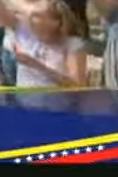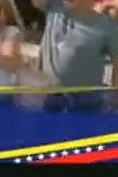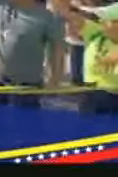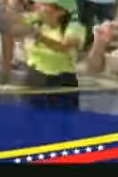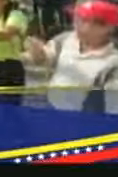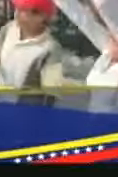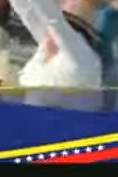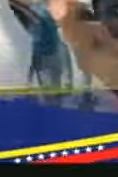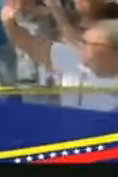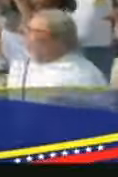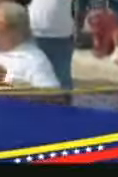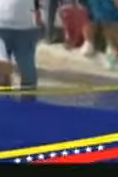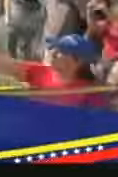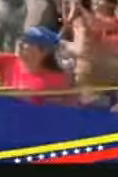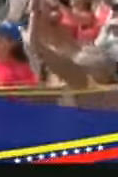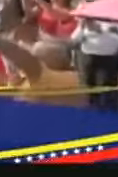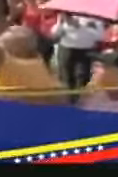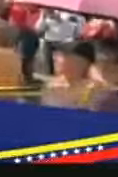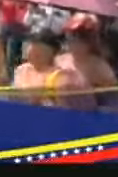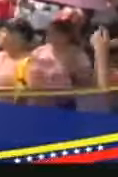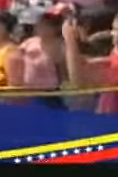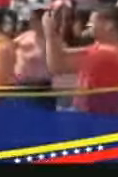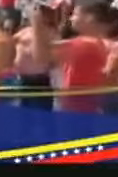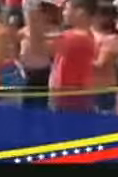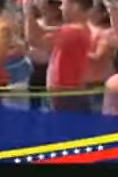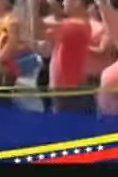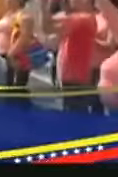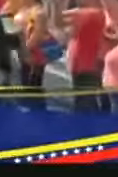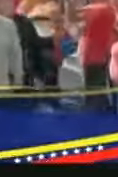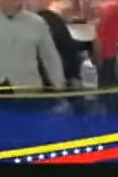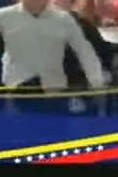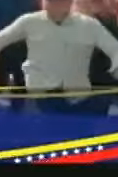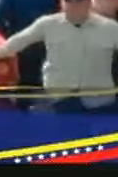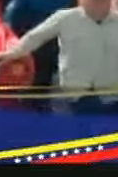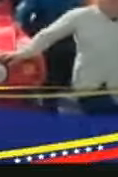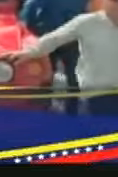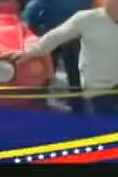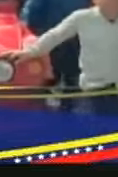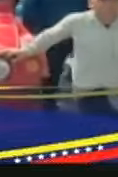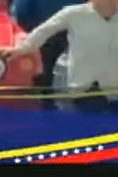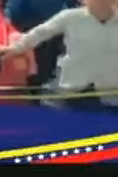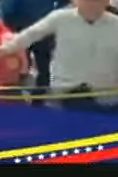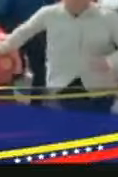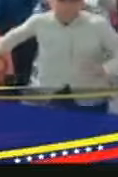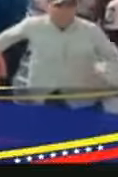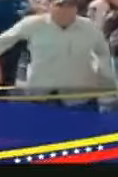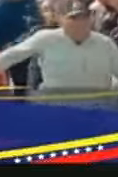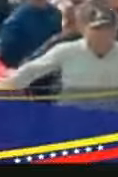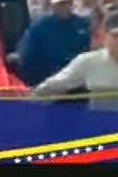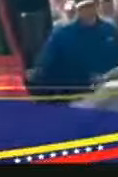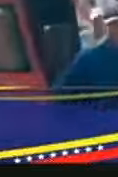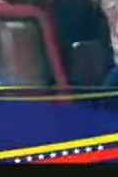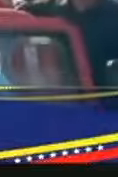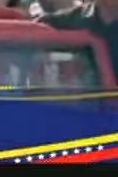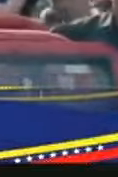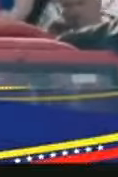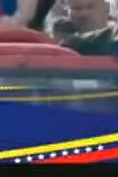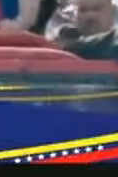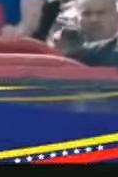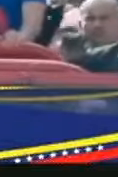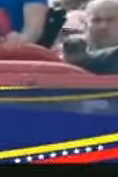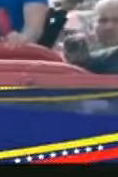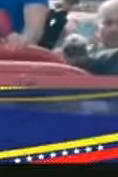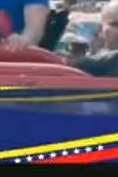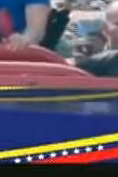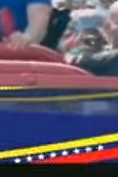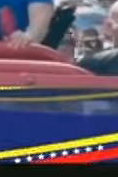con un gran compromiso precisamente esas cartas que el pueblo yaracuyano le entrega en su recorrido, y vemos también